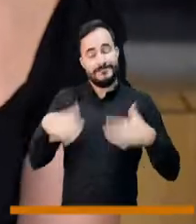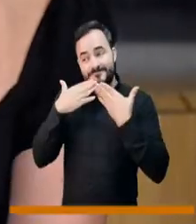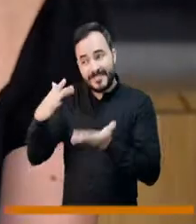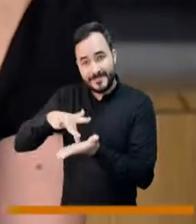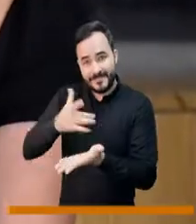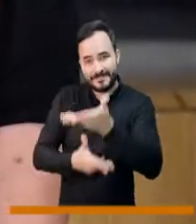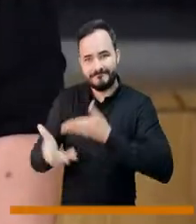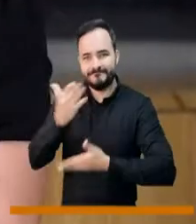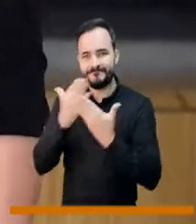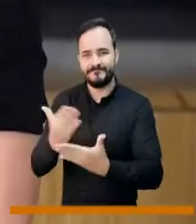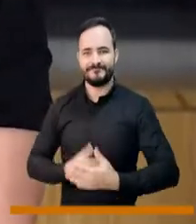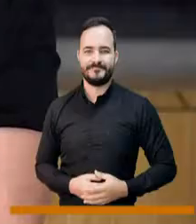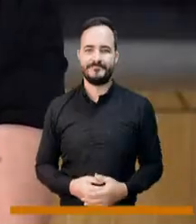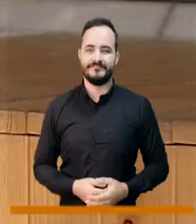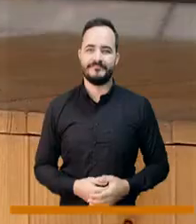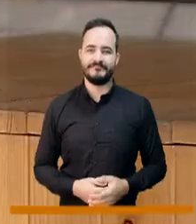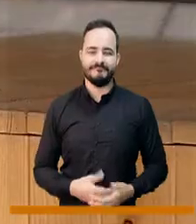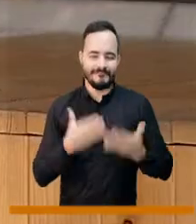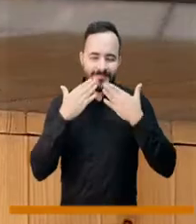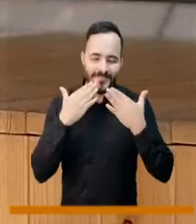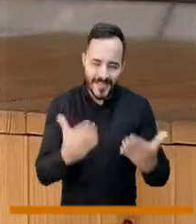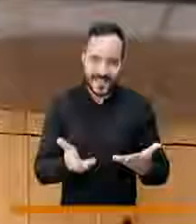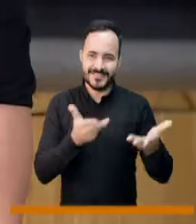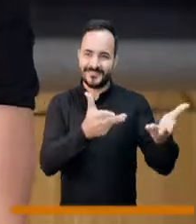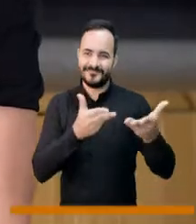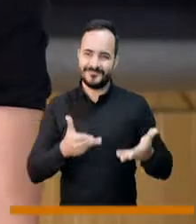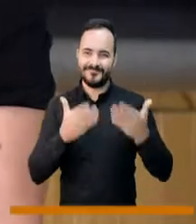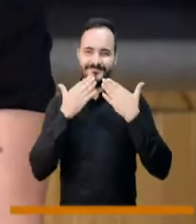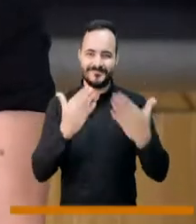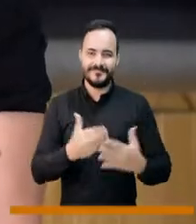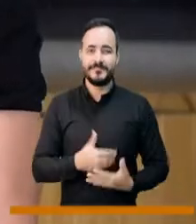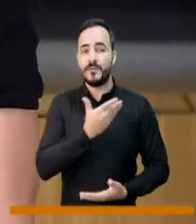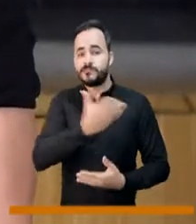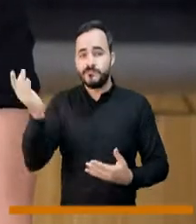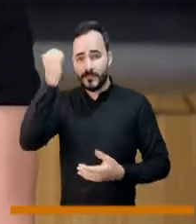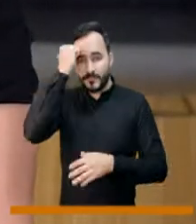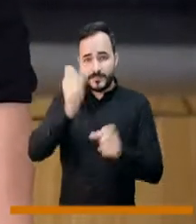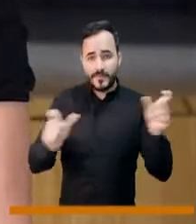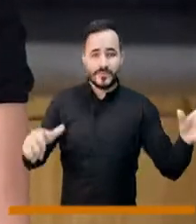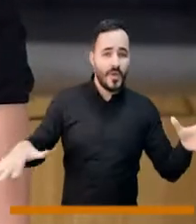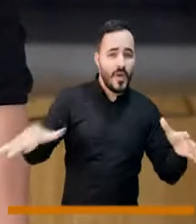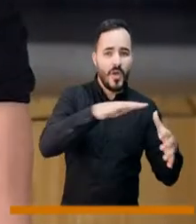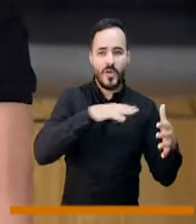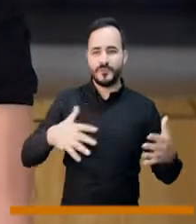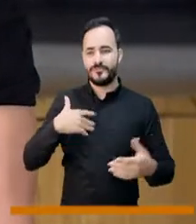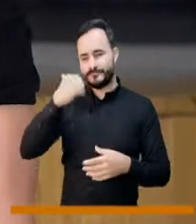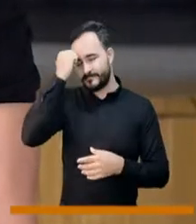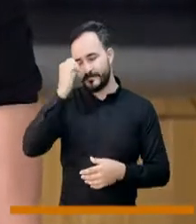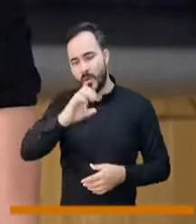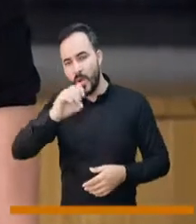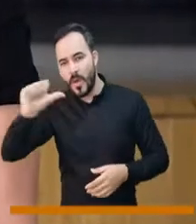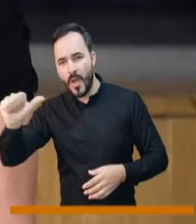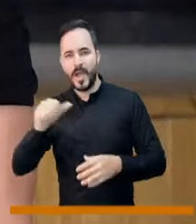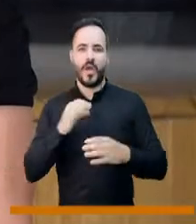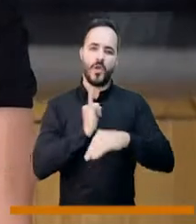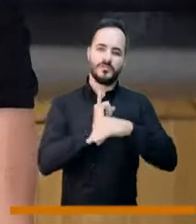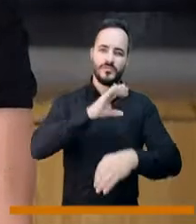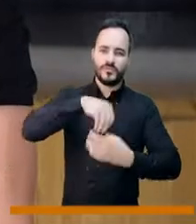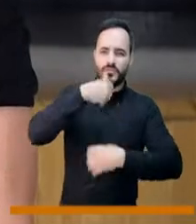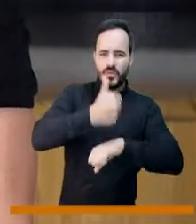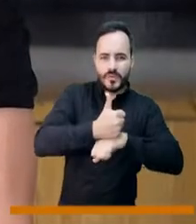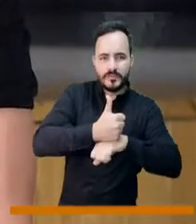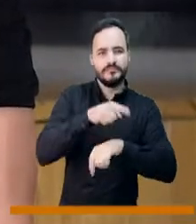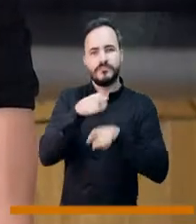muchas gracias por estar con nosotros aquí en De Frente. Bueno, Caterine, muchas gracias. Pues para los maestros,